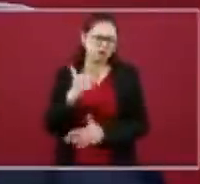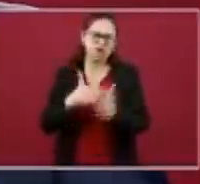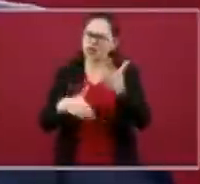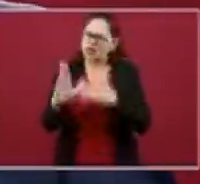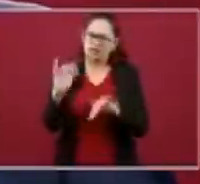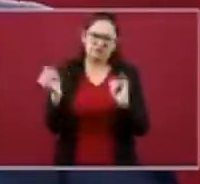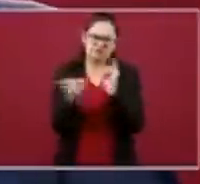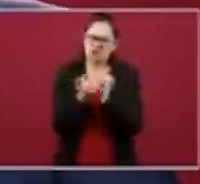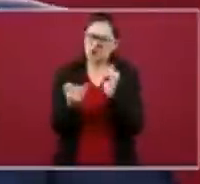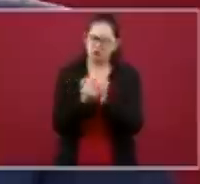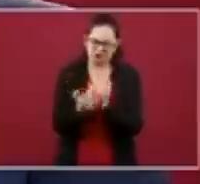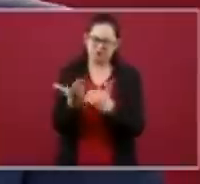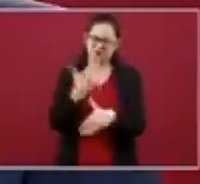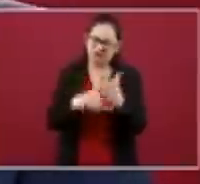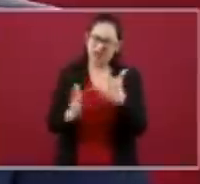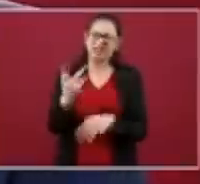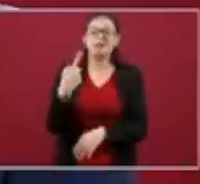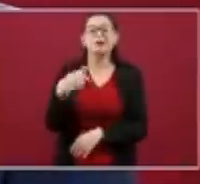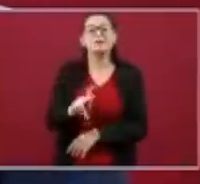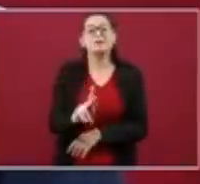queremos pues es